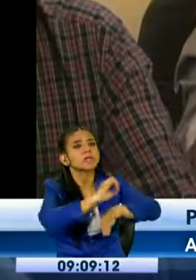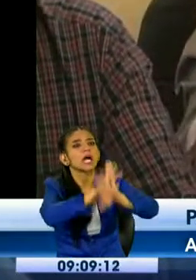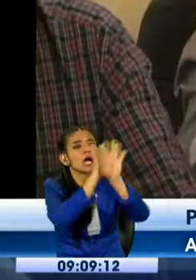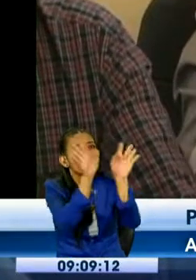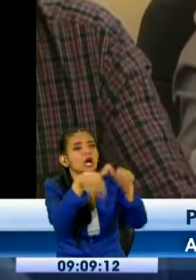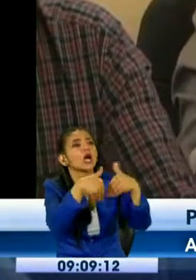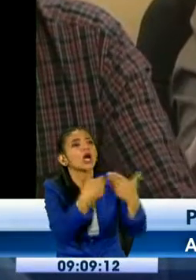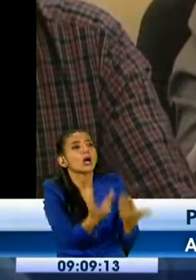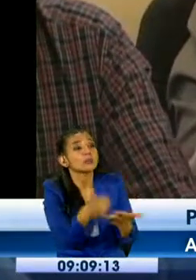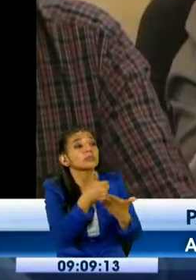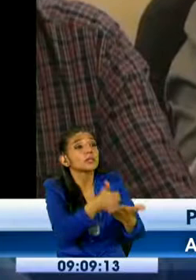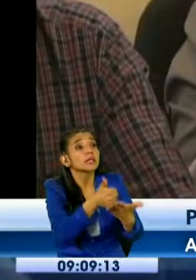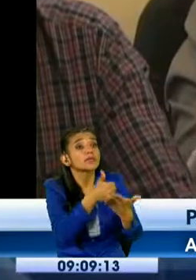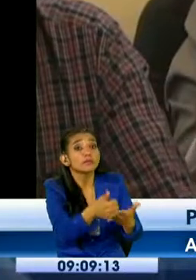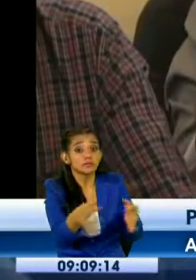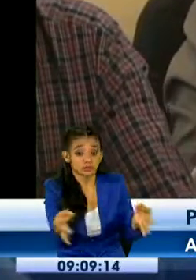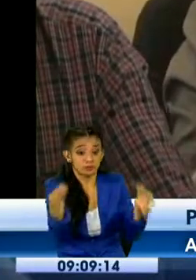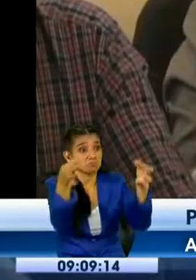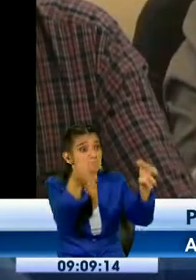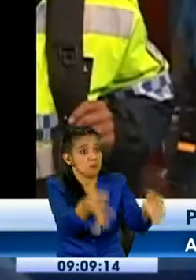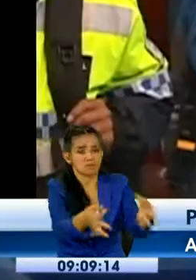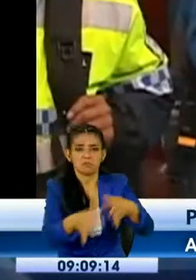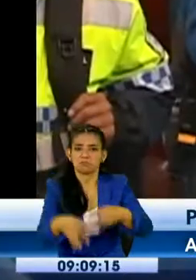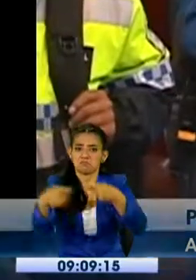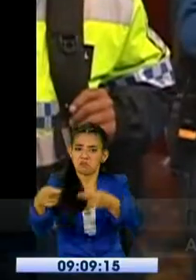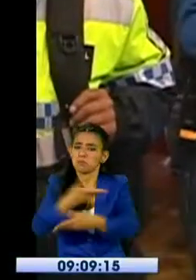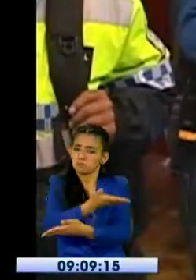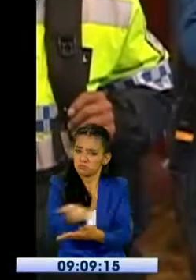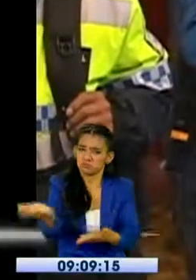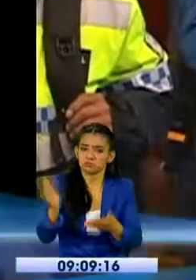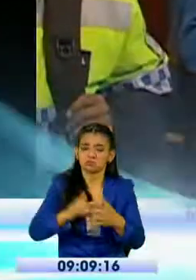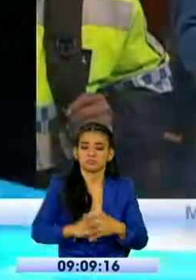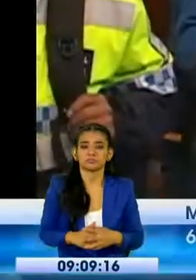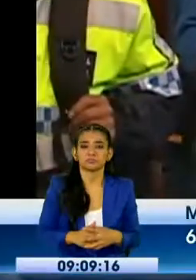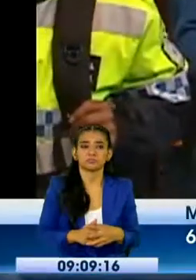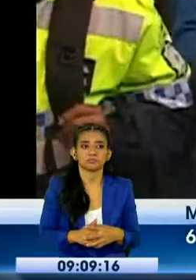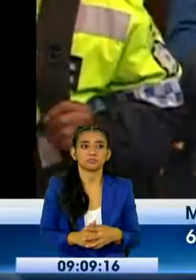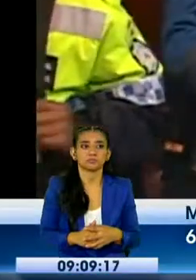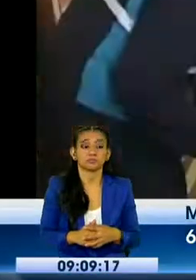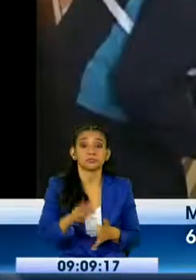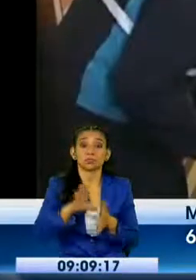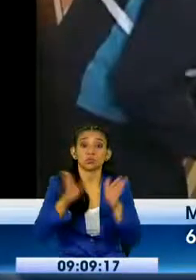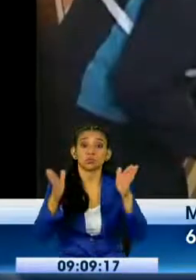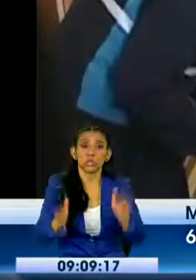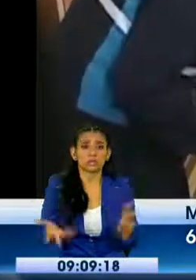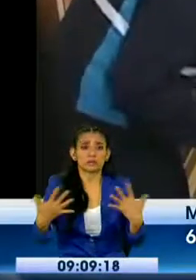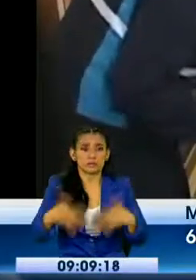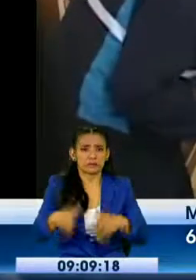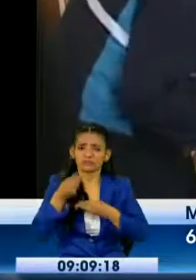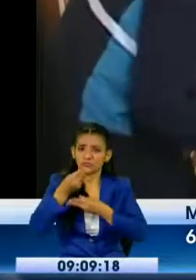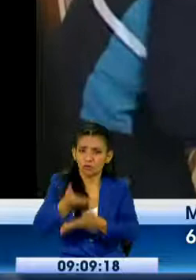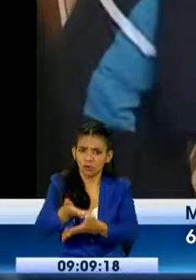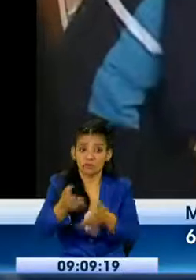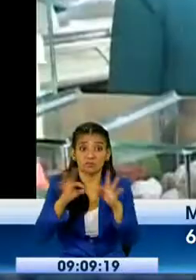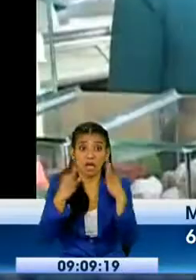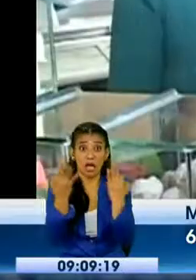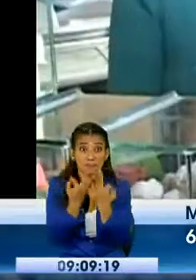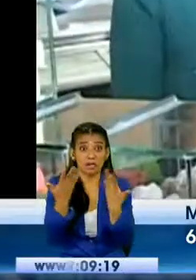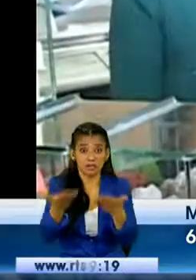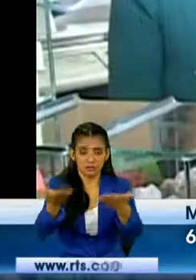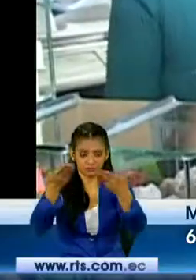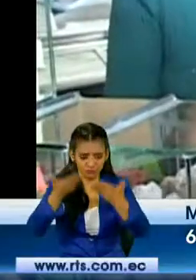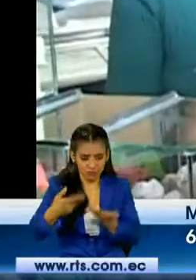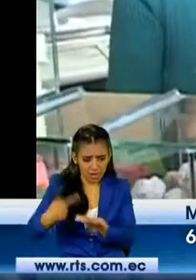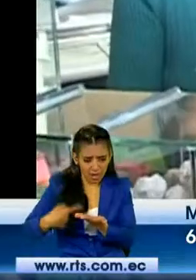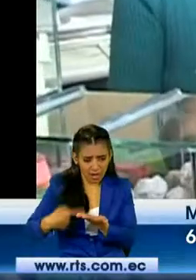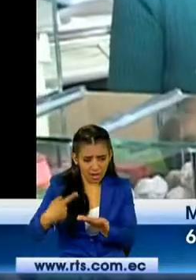las bondades que presta este mapa. Los ciudadanos complementan la información. En familia, analizan el mapa y lo